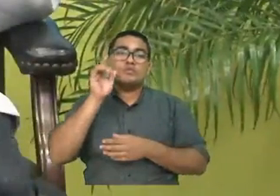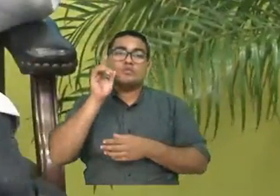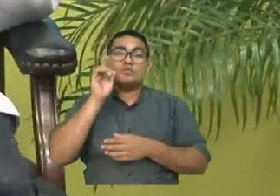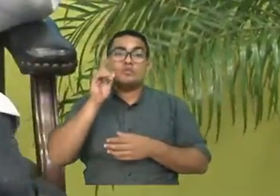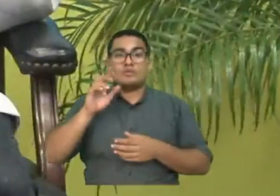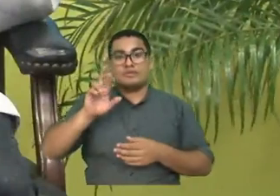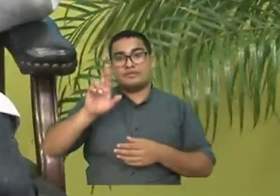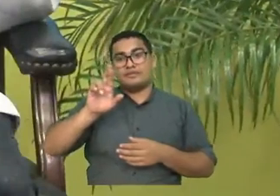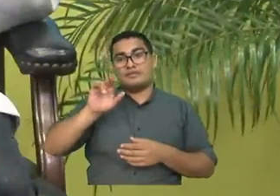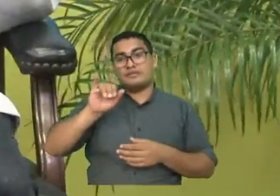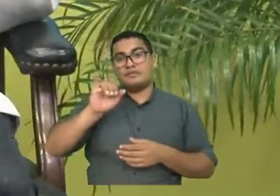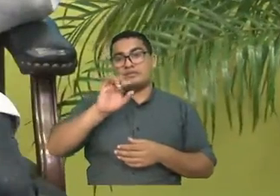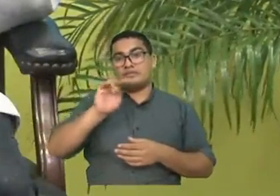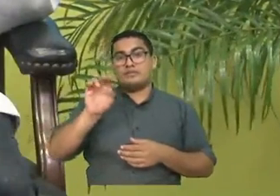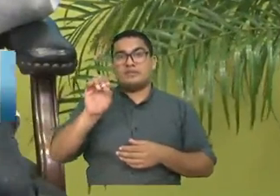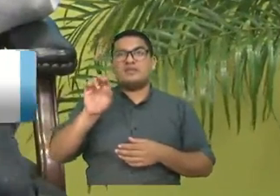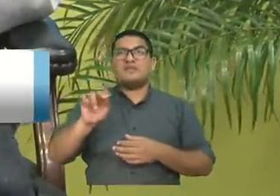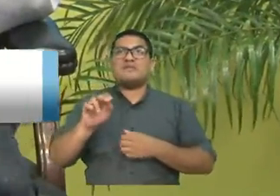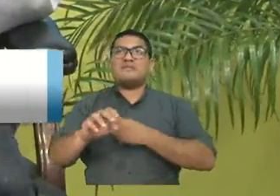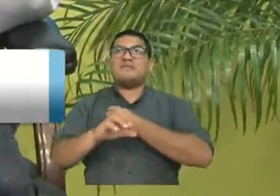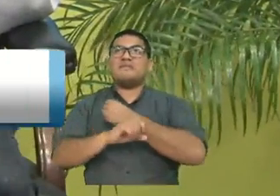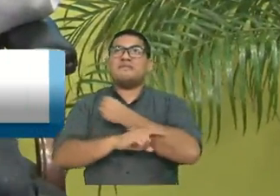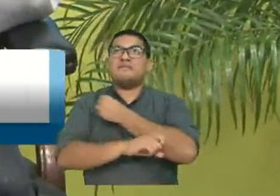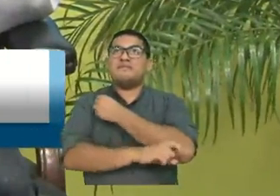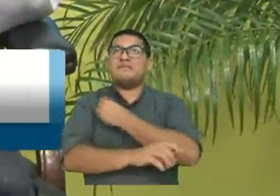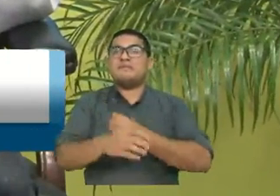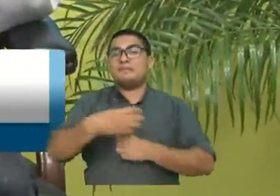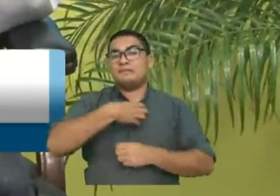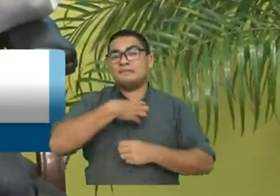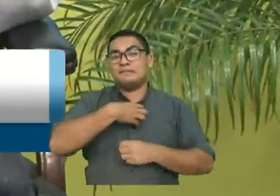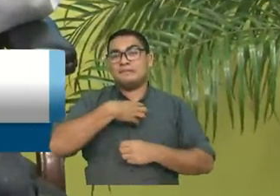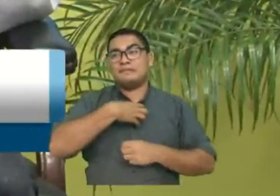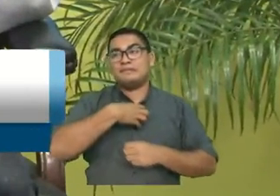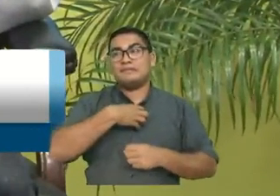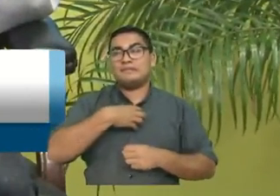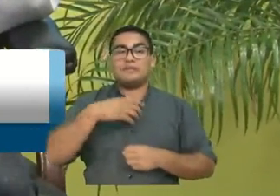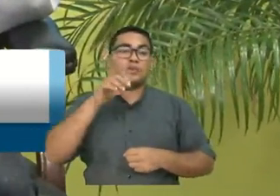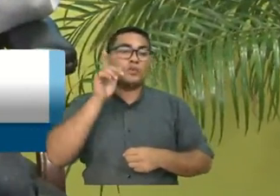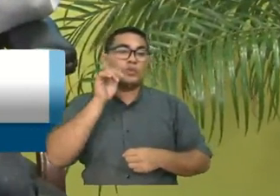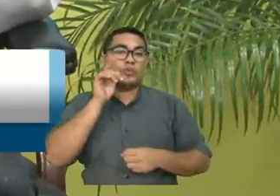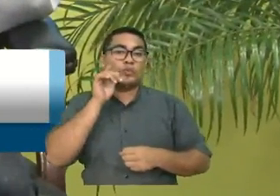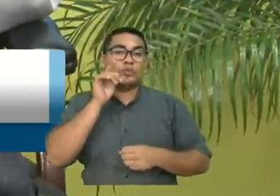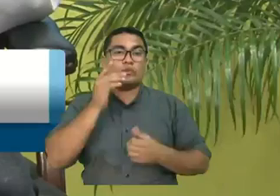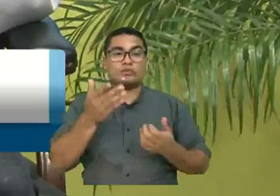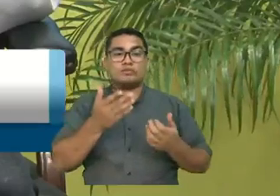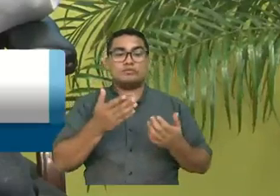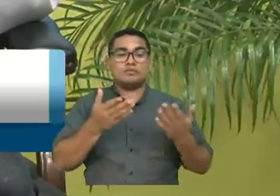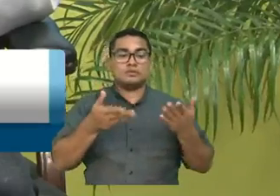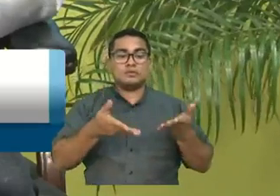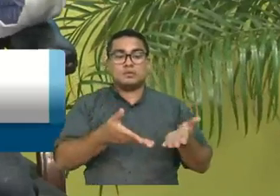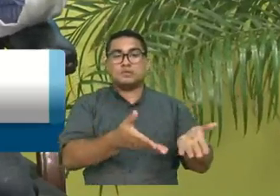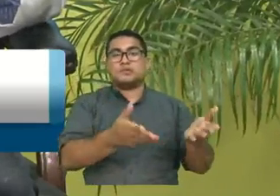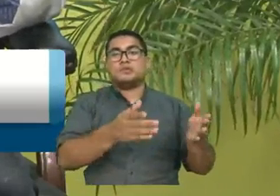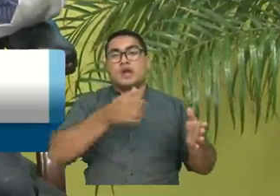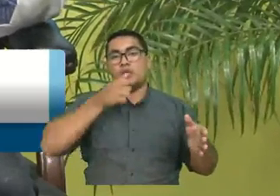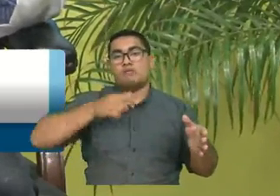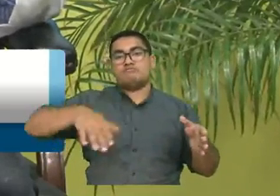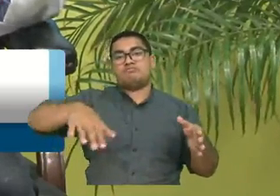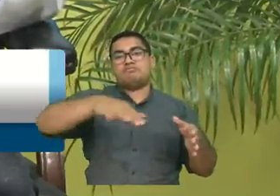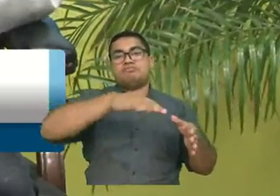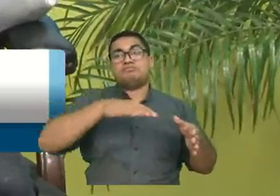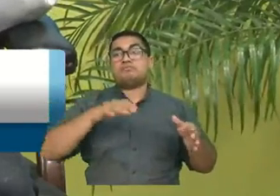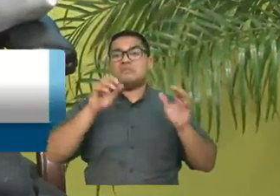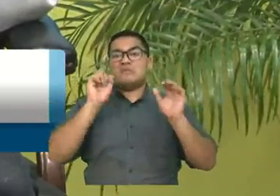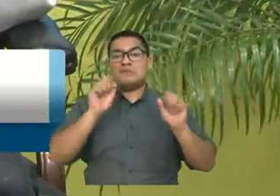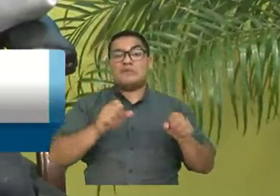riñones, ¿verdad? Y ahí está. Cuando ella micciona, se evacúa y queda en el ambiente.